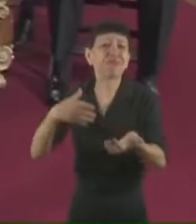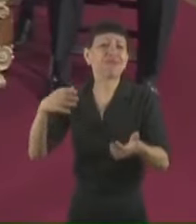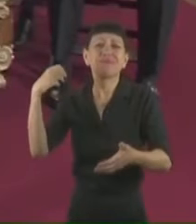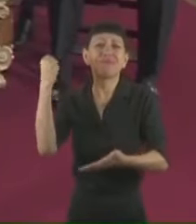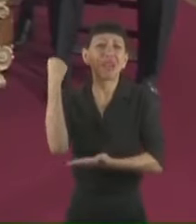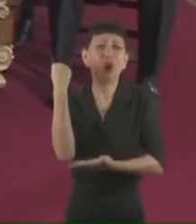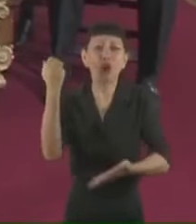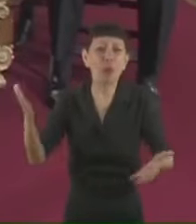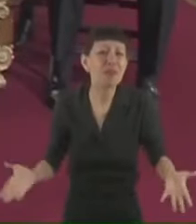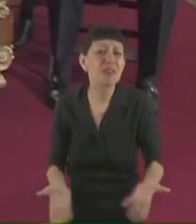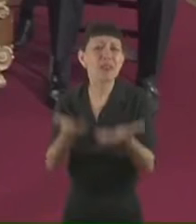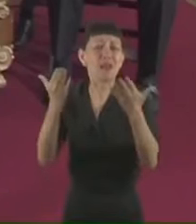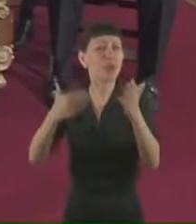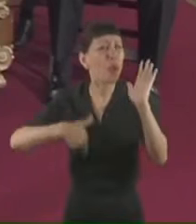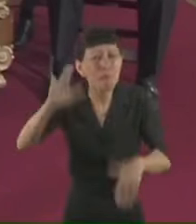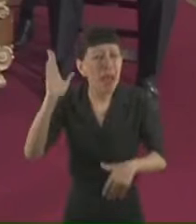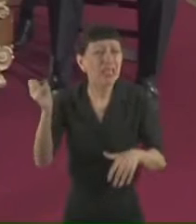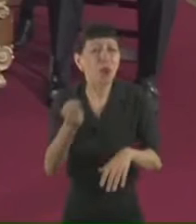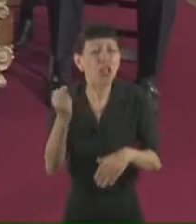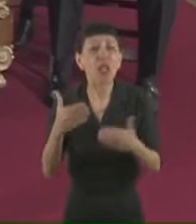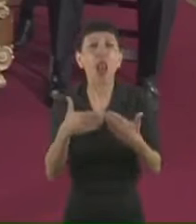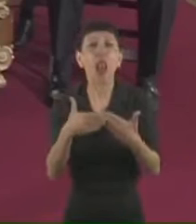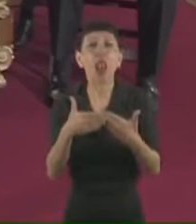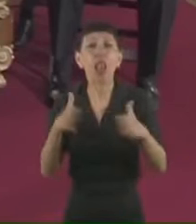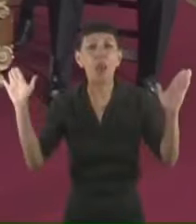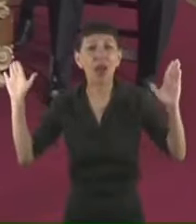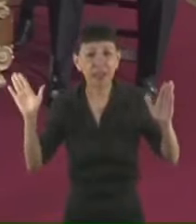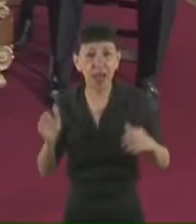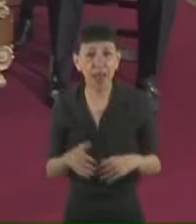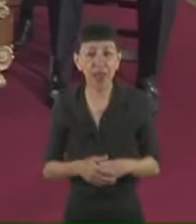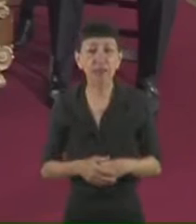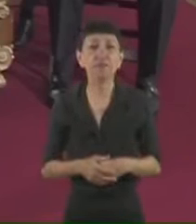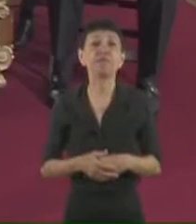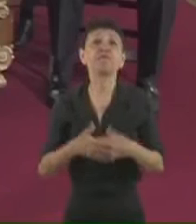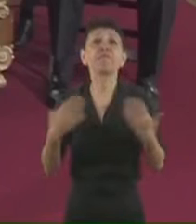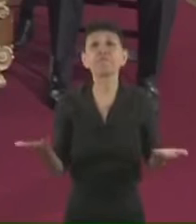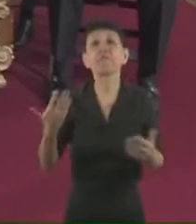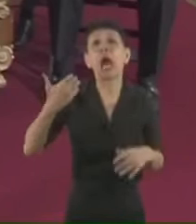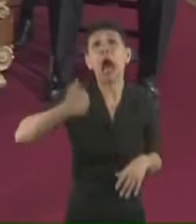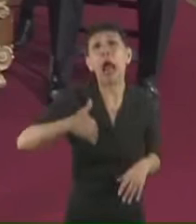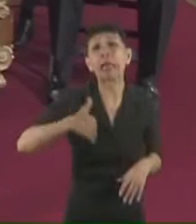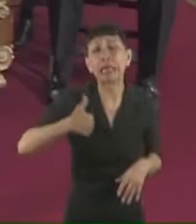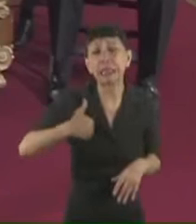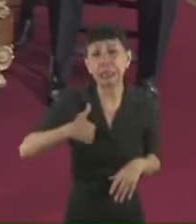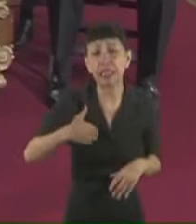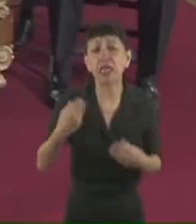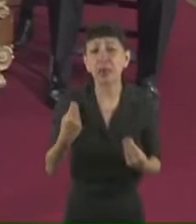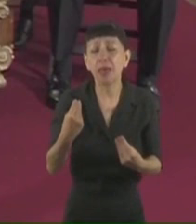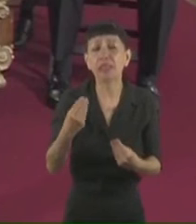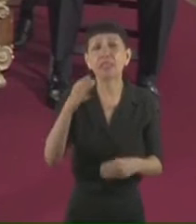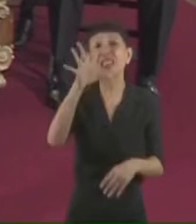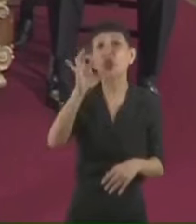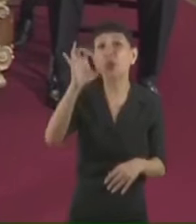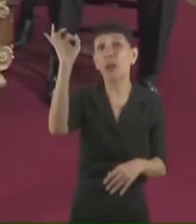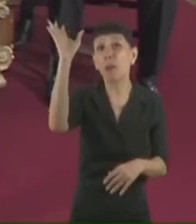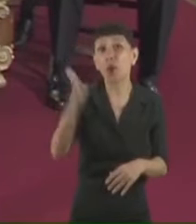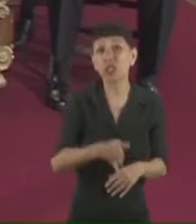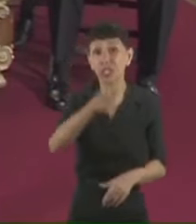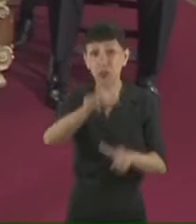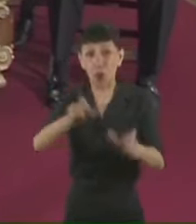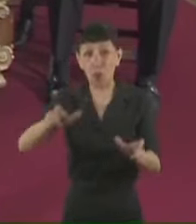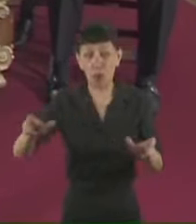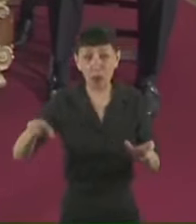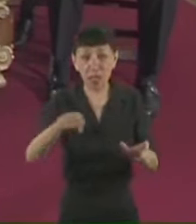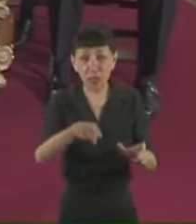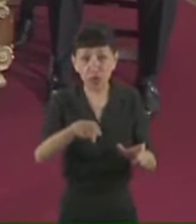es indigente en un país que produce alimentos para 400 millones de seres humanos con una presión impositiva sobre el sector agropecuario del